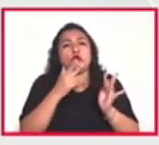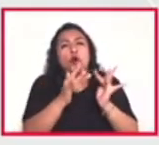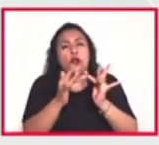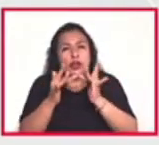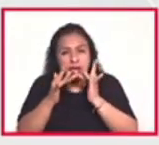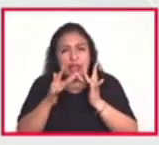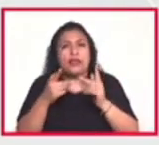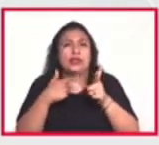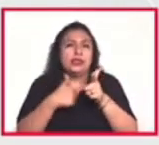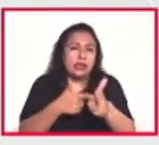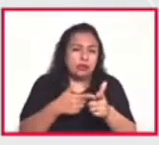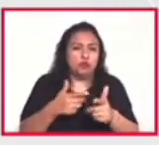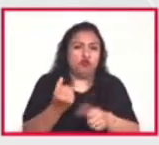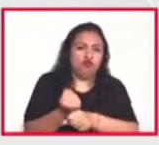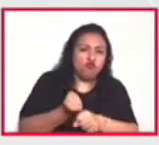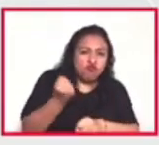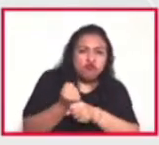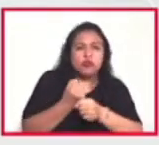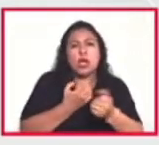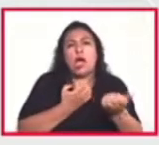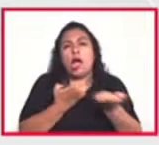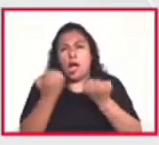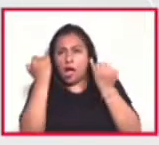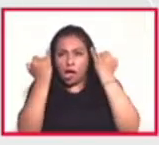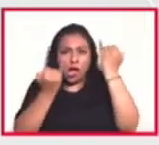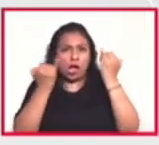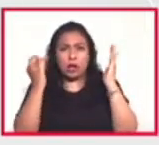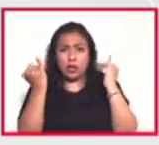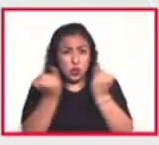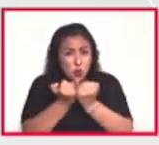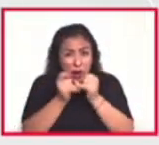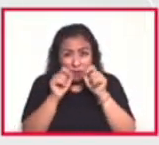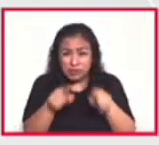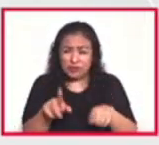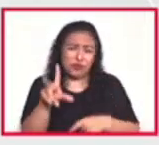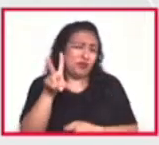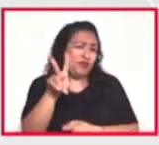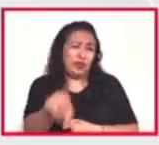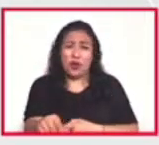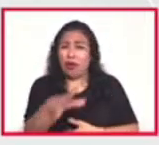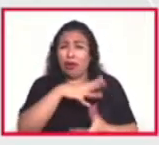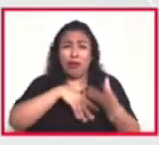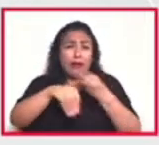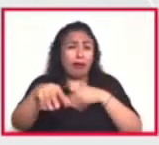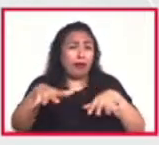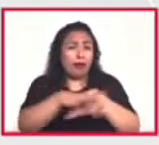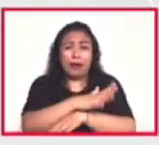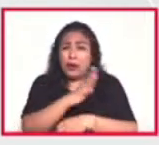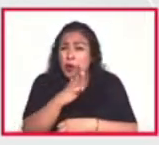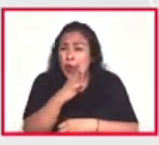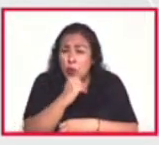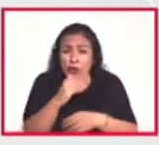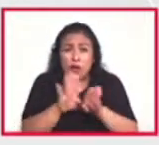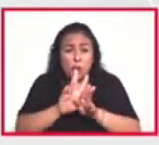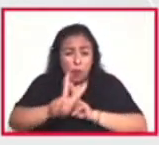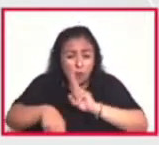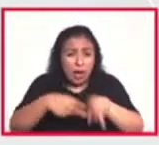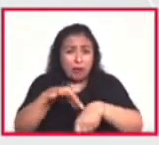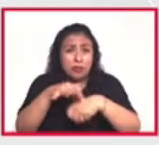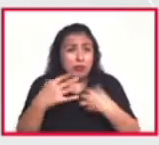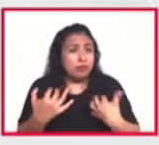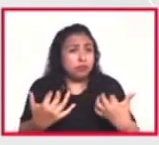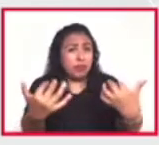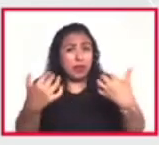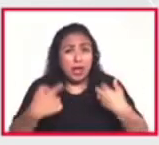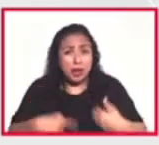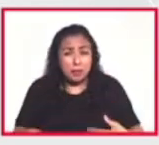creando, entrenándonos también, no es lo mismo. No se puede suplir esa presencia del público,